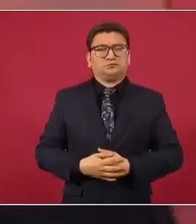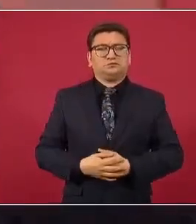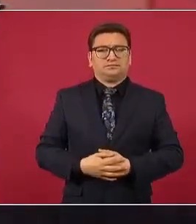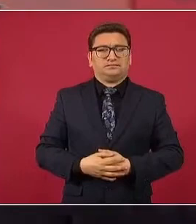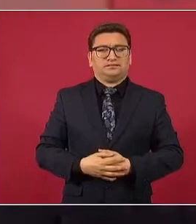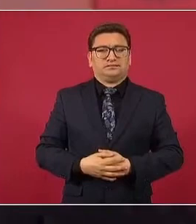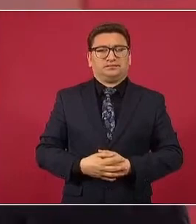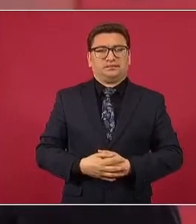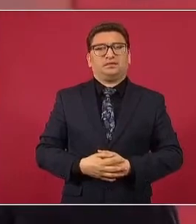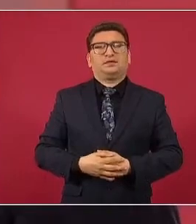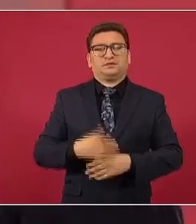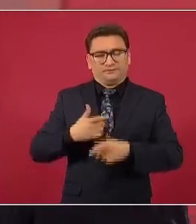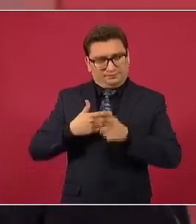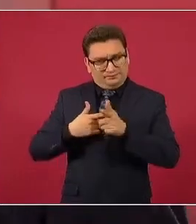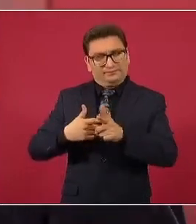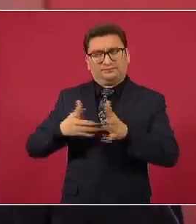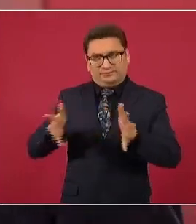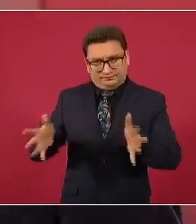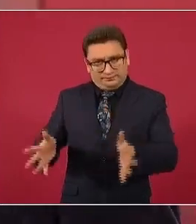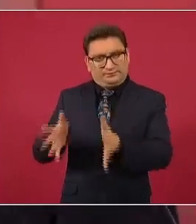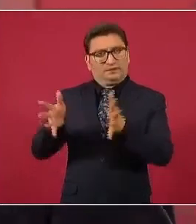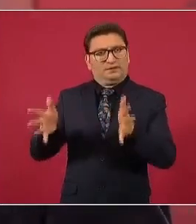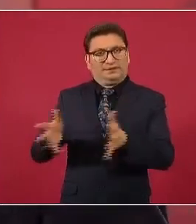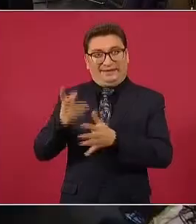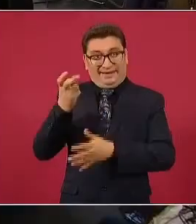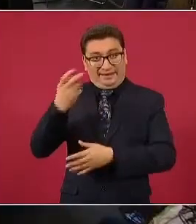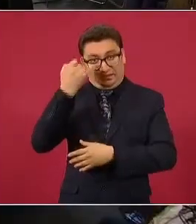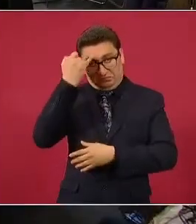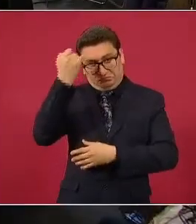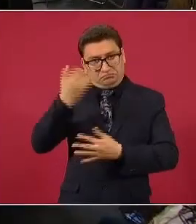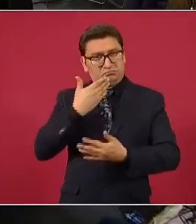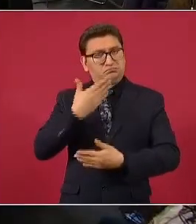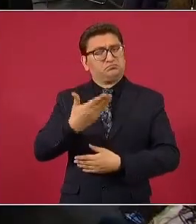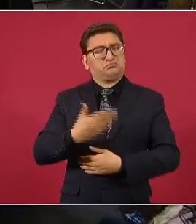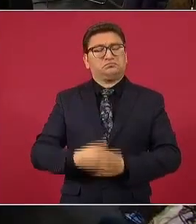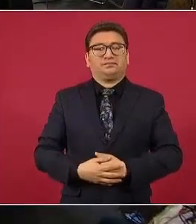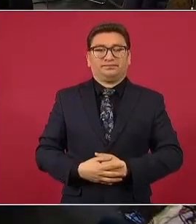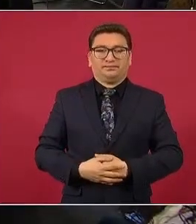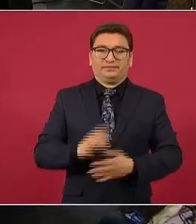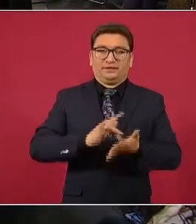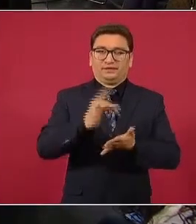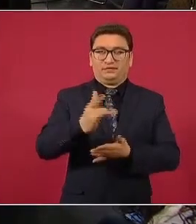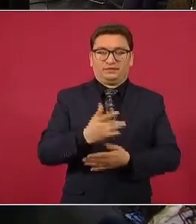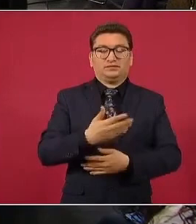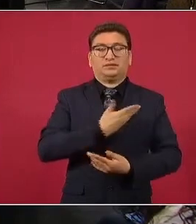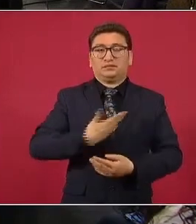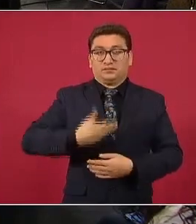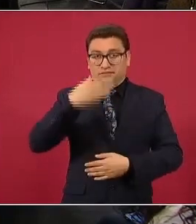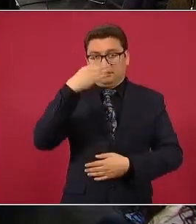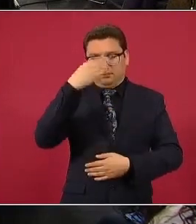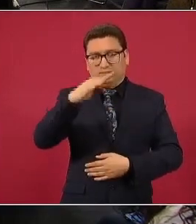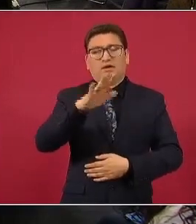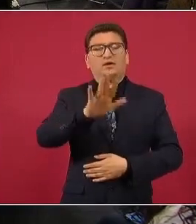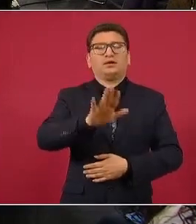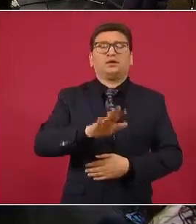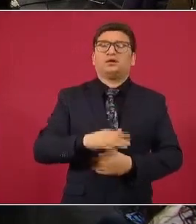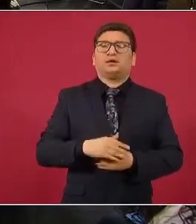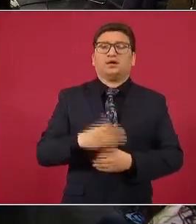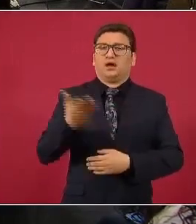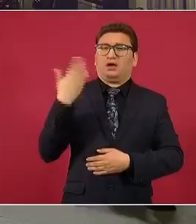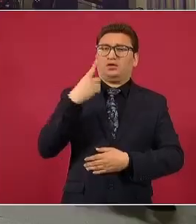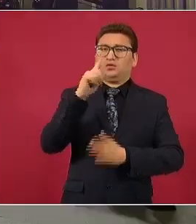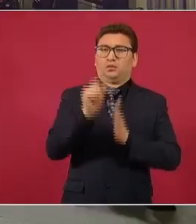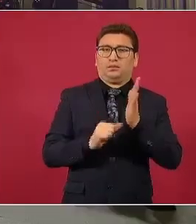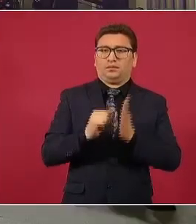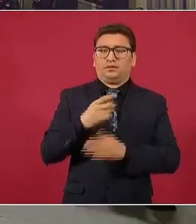Y hay que seguir impulsando estas iniciativas. Gracias. Señor presidente, bueno, también hace como un mes le comenté el